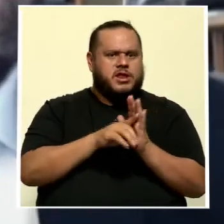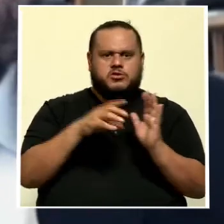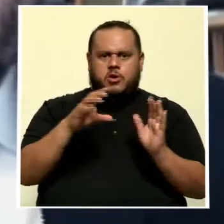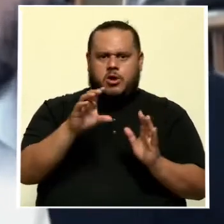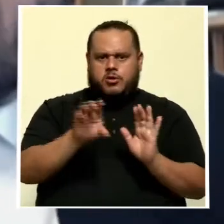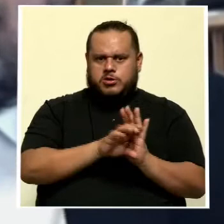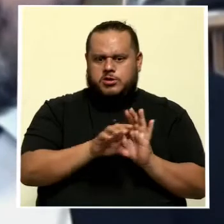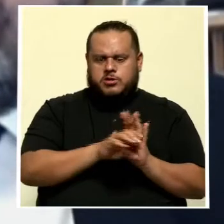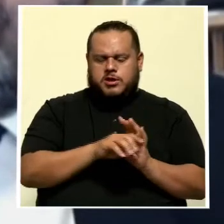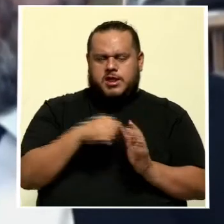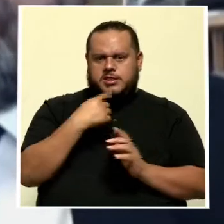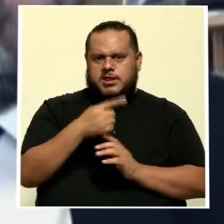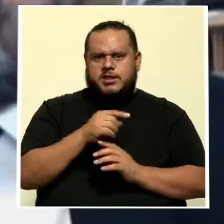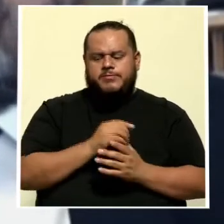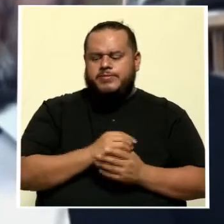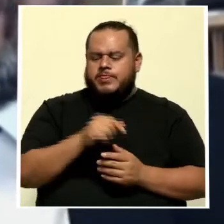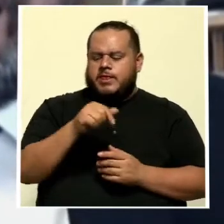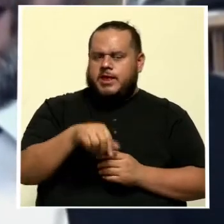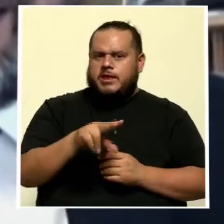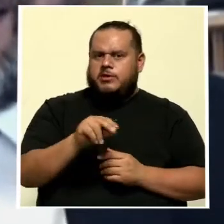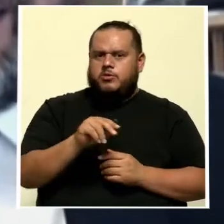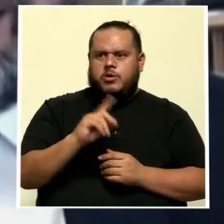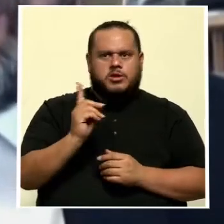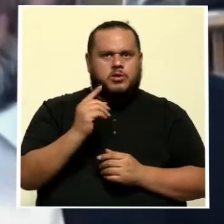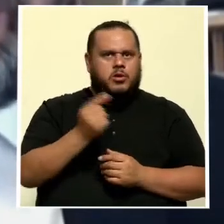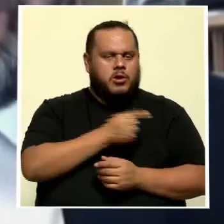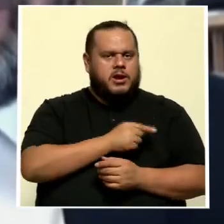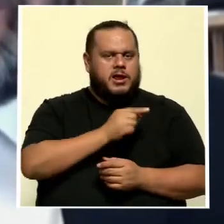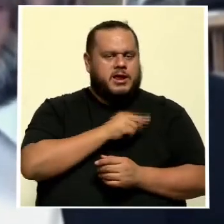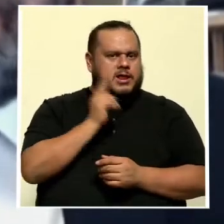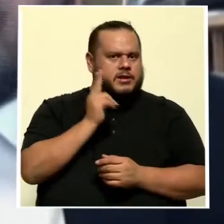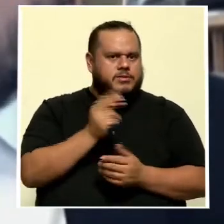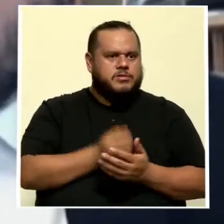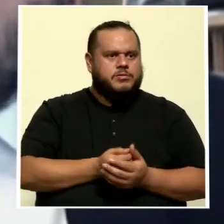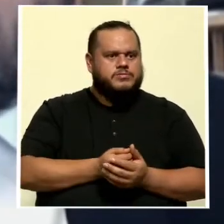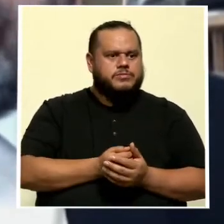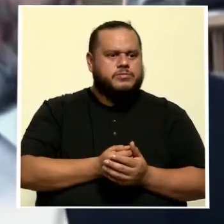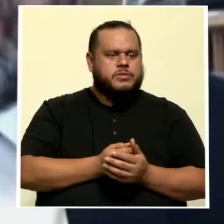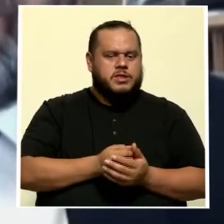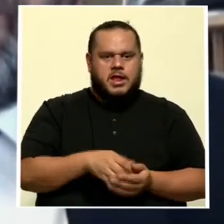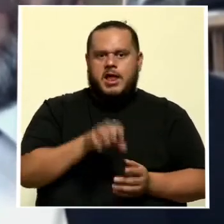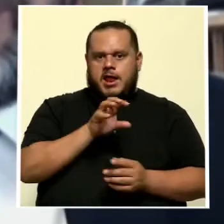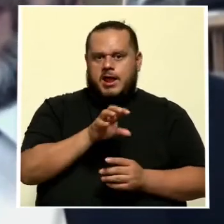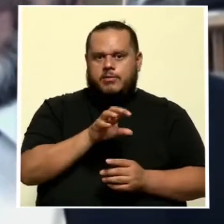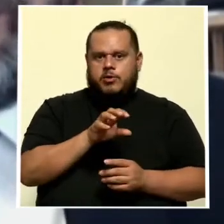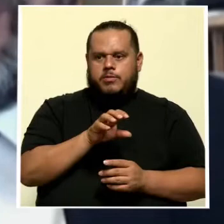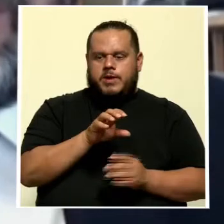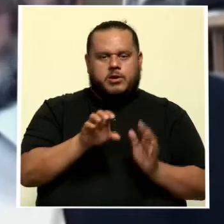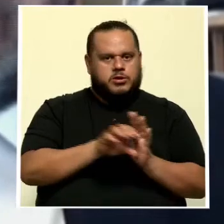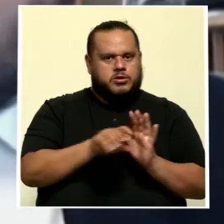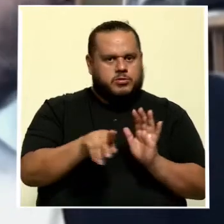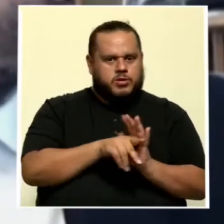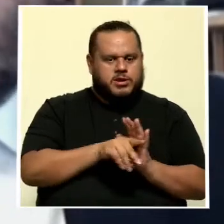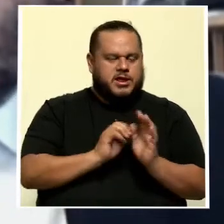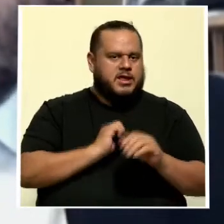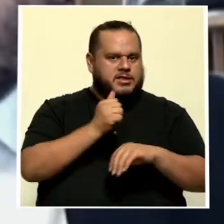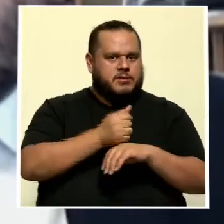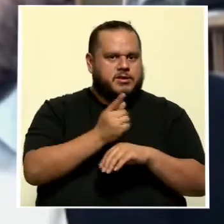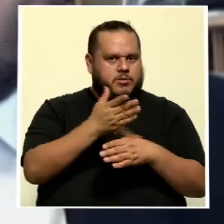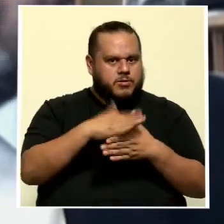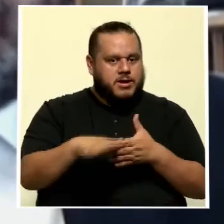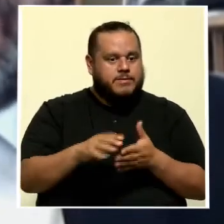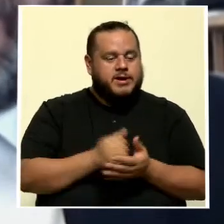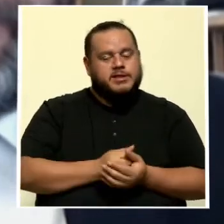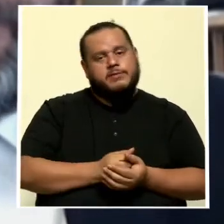allí no es solo la jerarquía del ministro, sino que la propia constitución política establece una